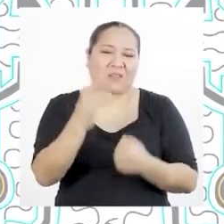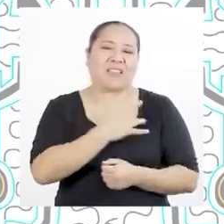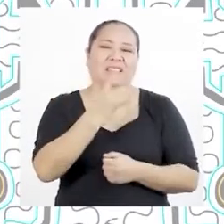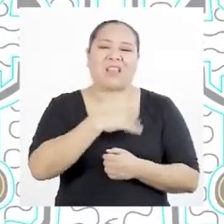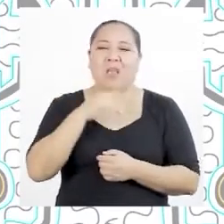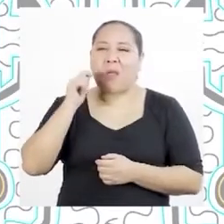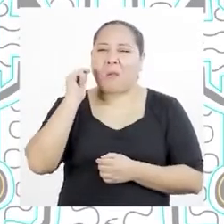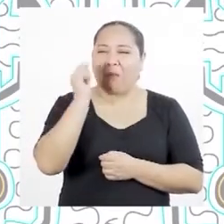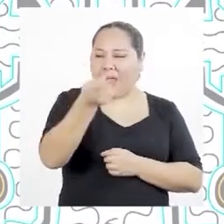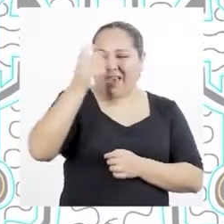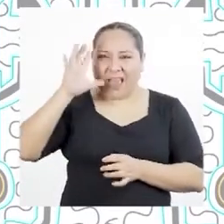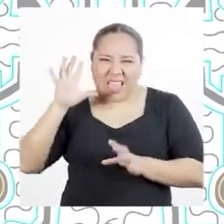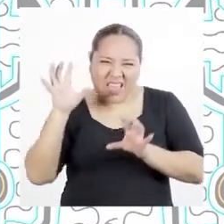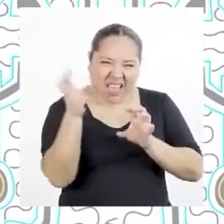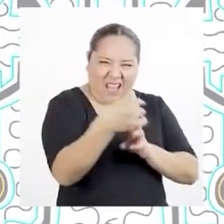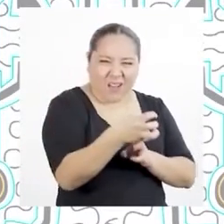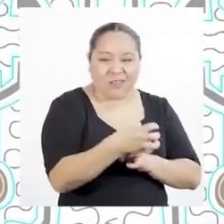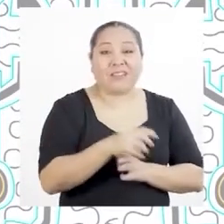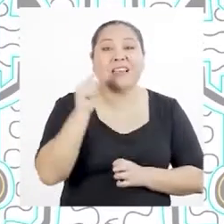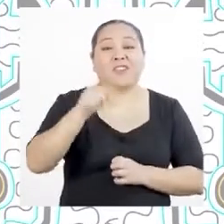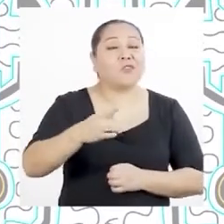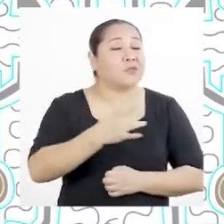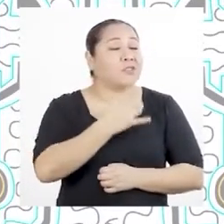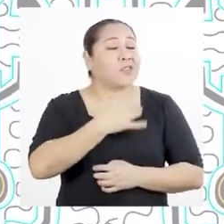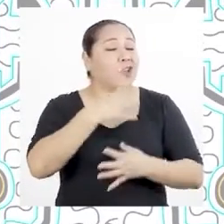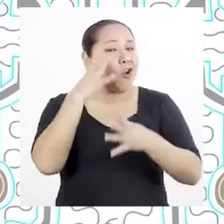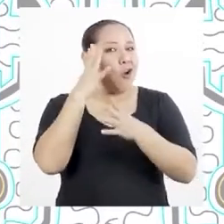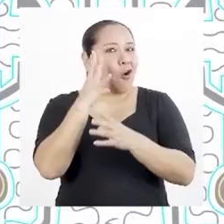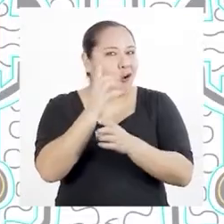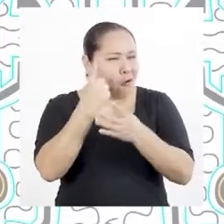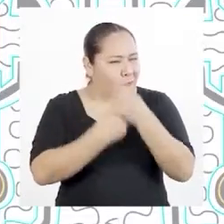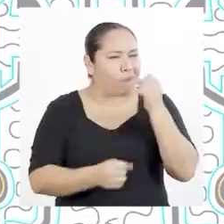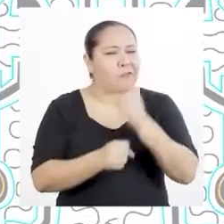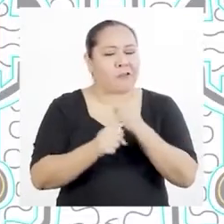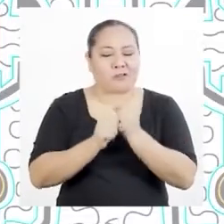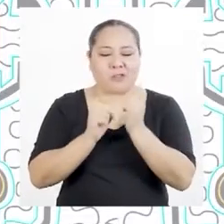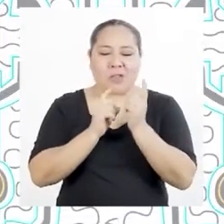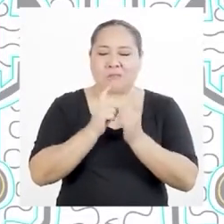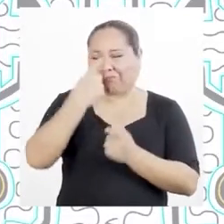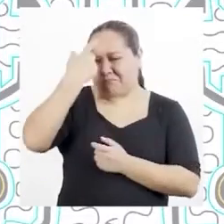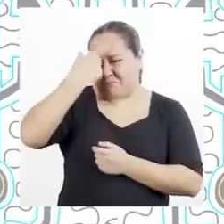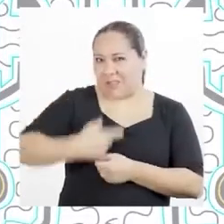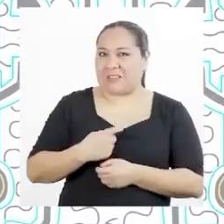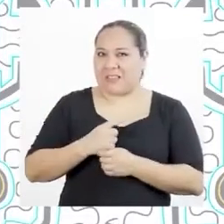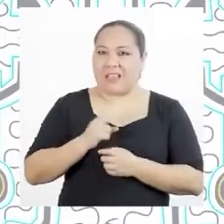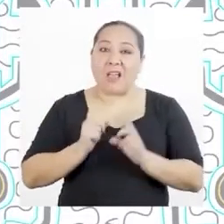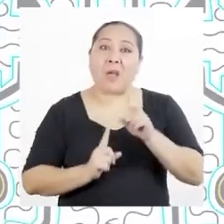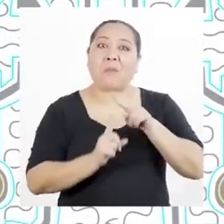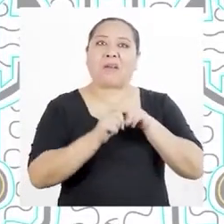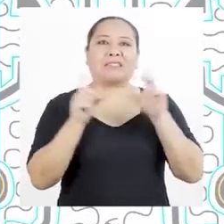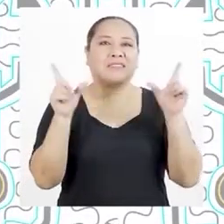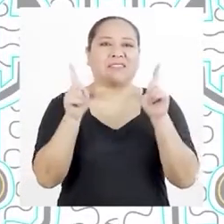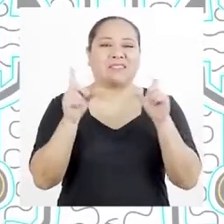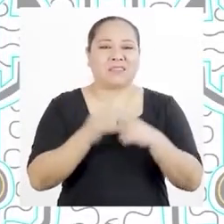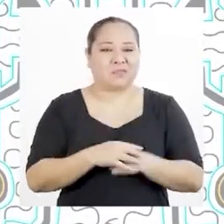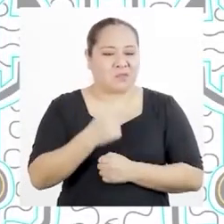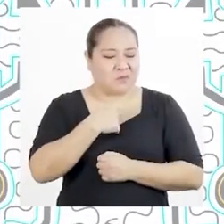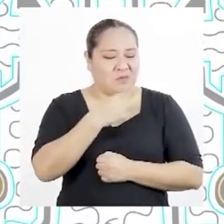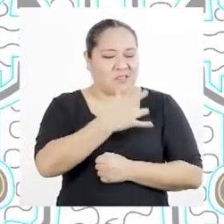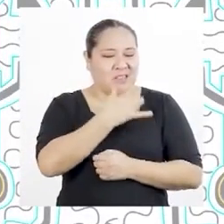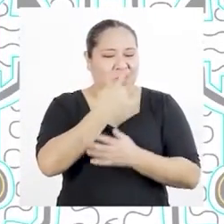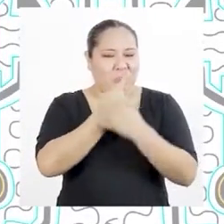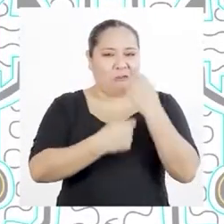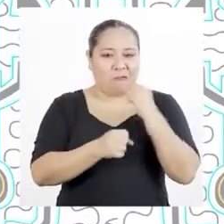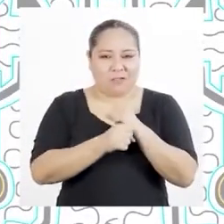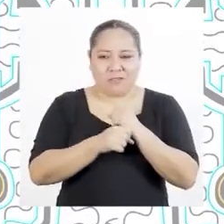la magia de Decao y eso me dio confianza para transformarme en una persona que sale en televisión. A mí me dio confianza